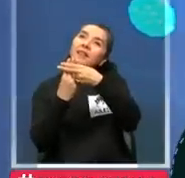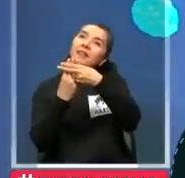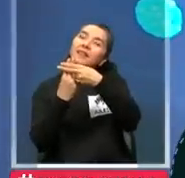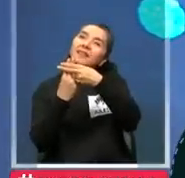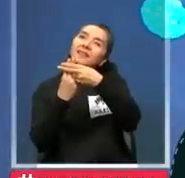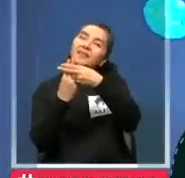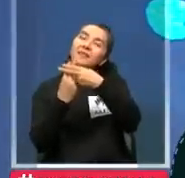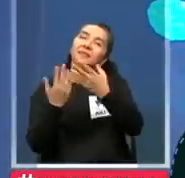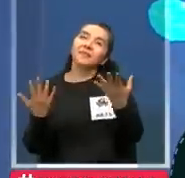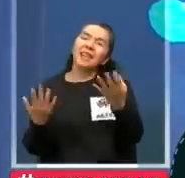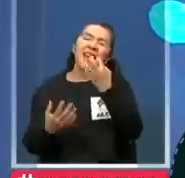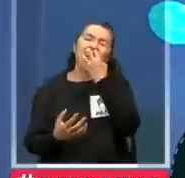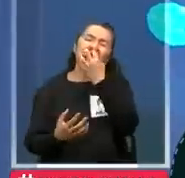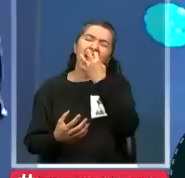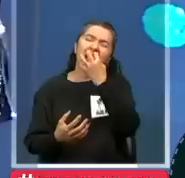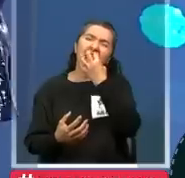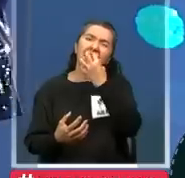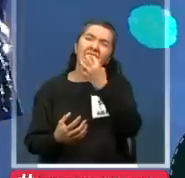Gracias.